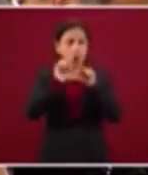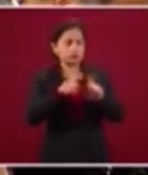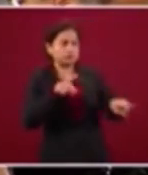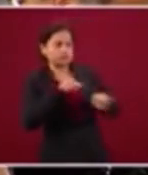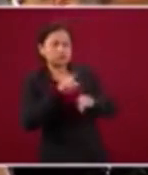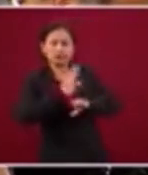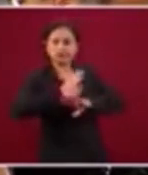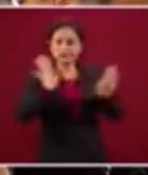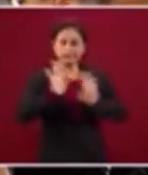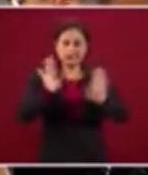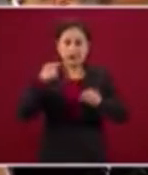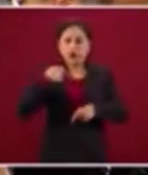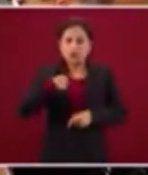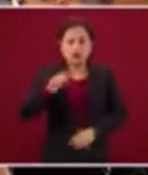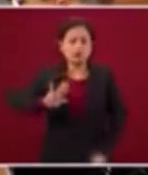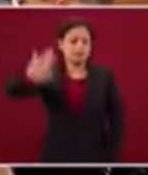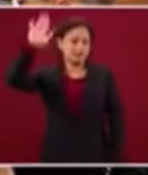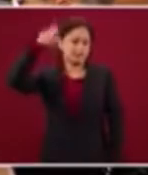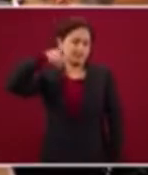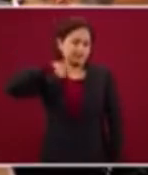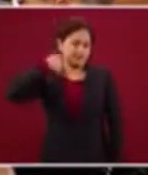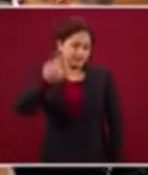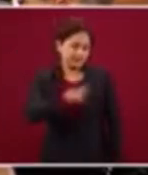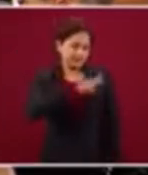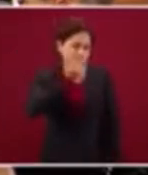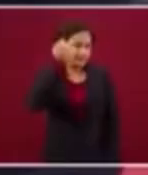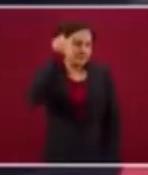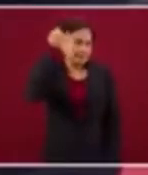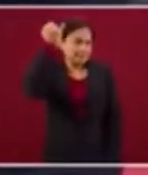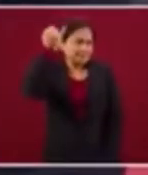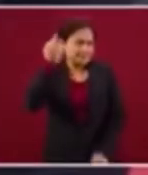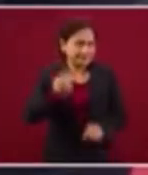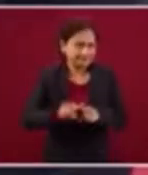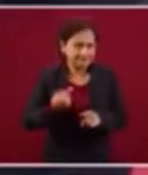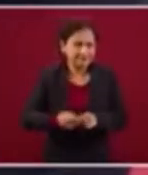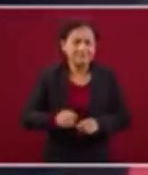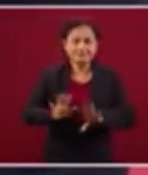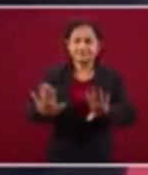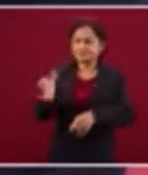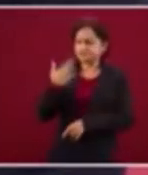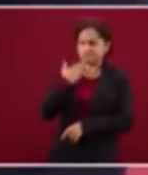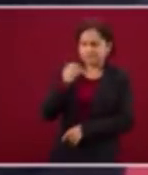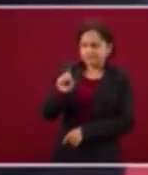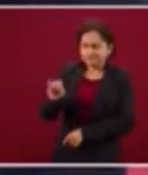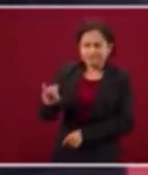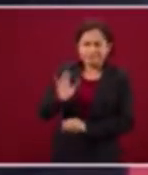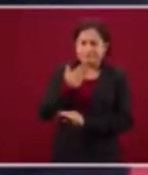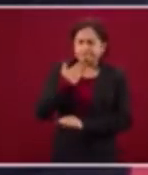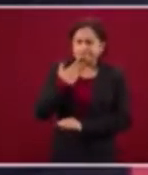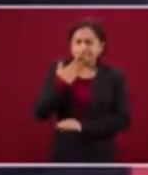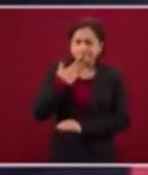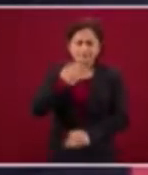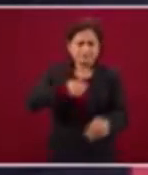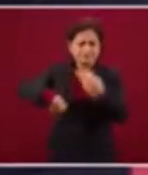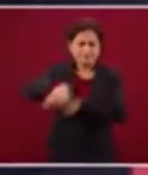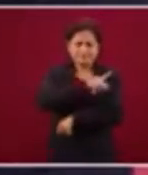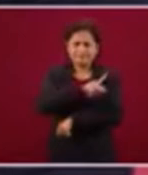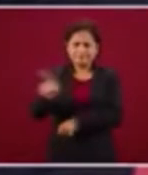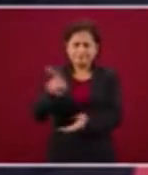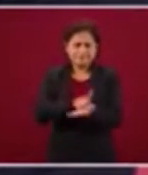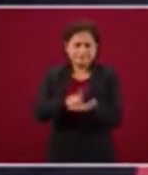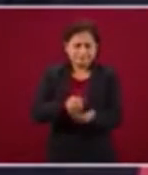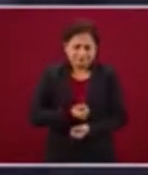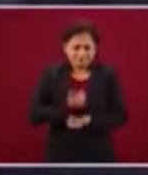esa observación de quién fue la ocurrencia. Sí, pero no está mal. O sea, es que todos tenemos derecho a expresarnos,